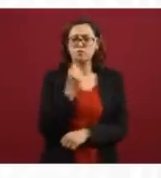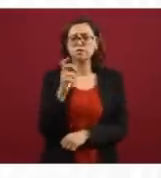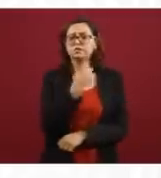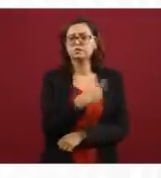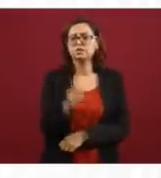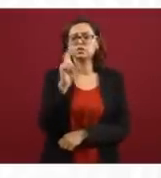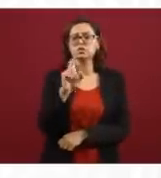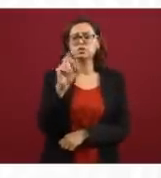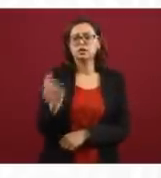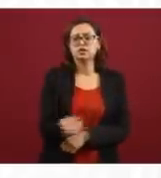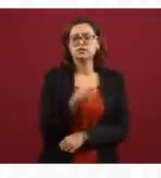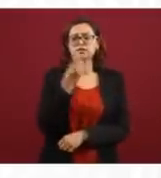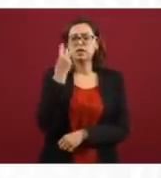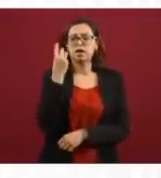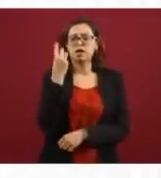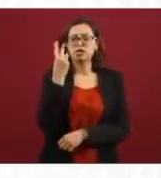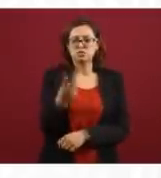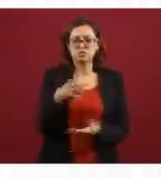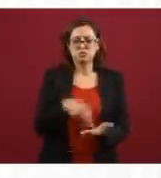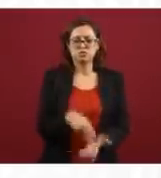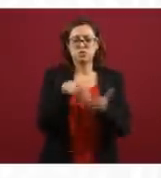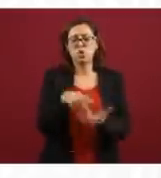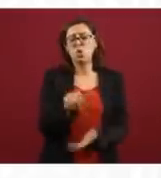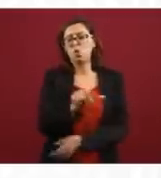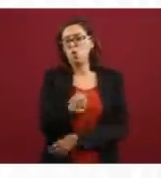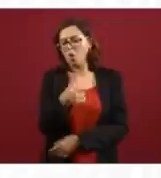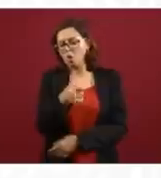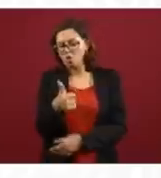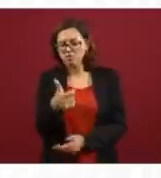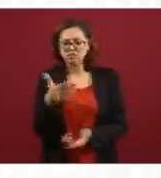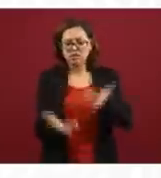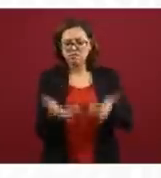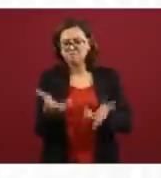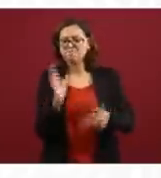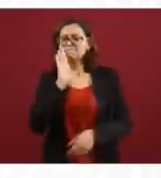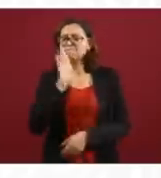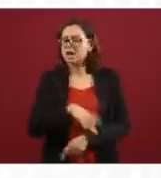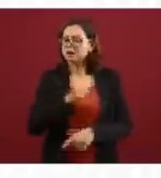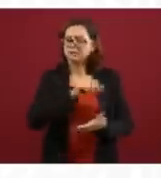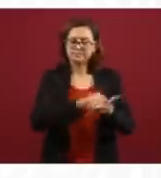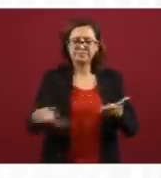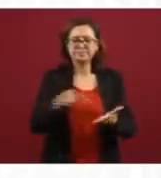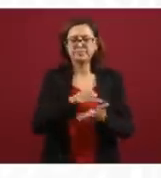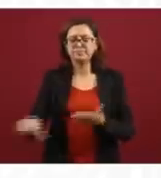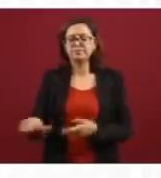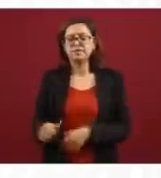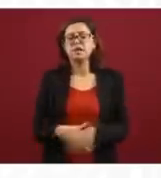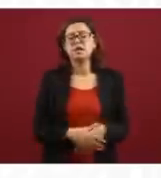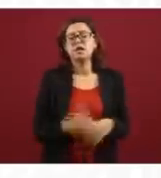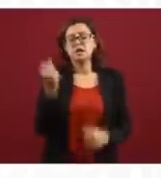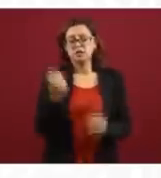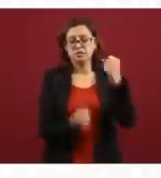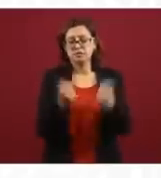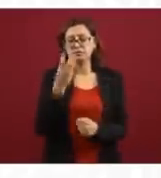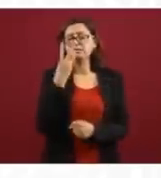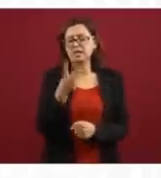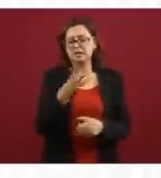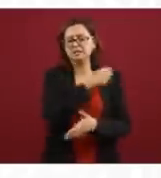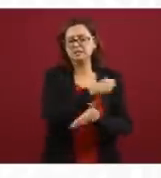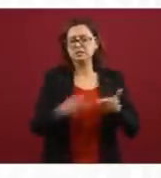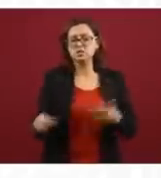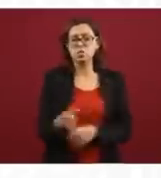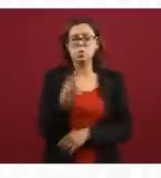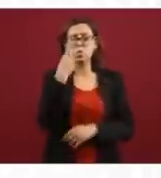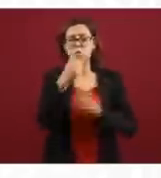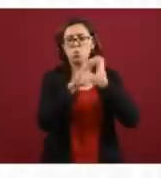132 básculas, de las cuales se inmovilizaron 11 por estar descalibradas, 3 de 13 vehículos inmovilizados, un